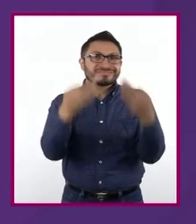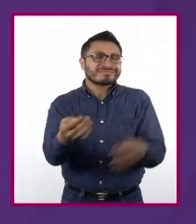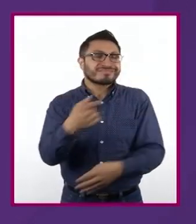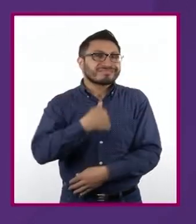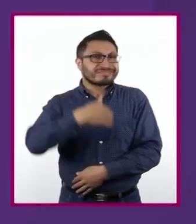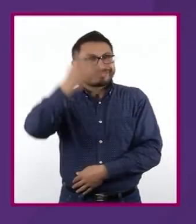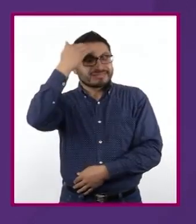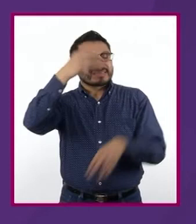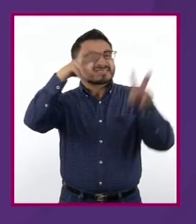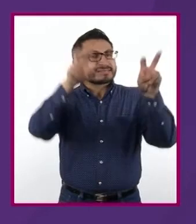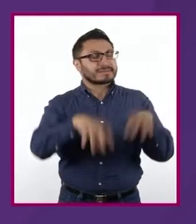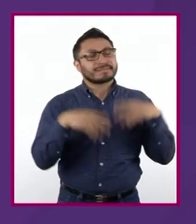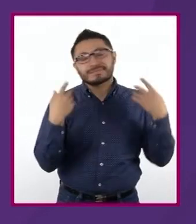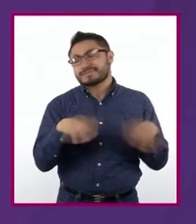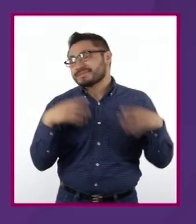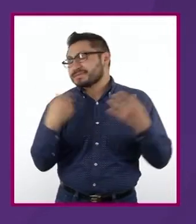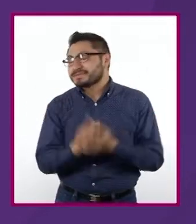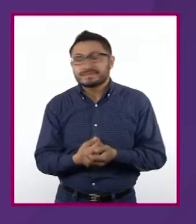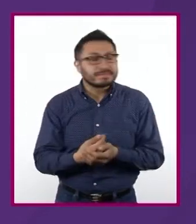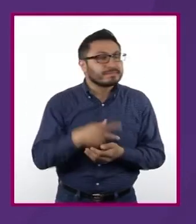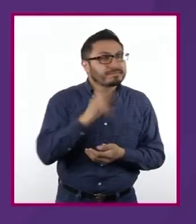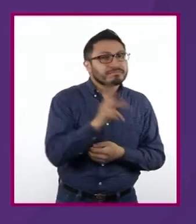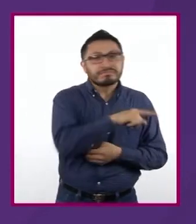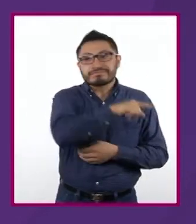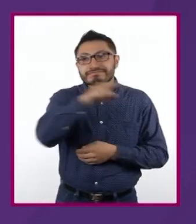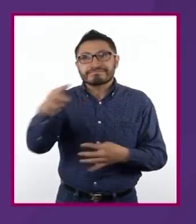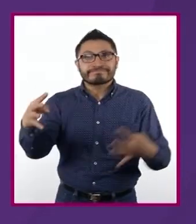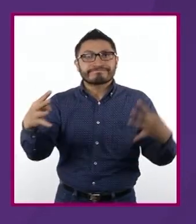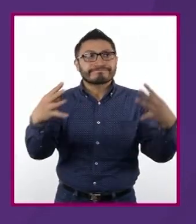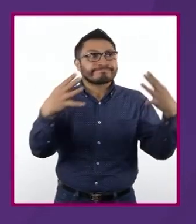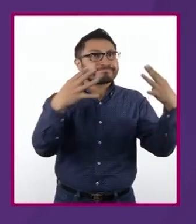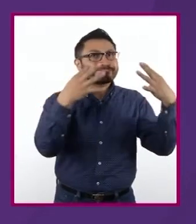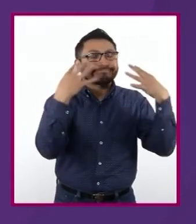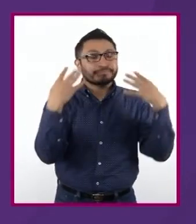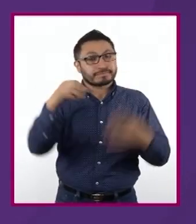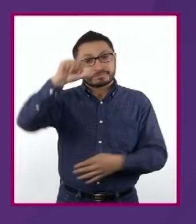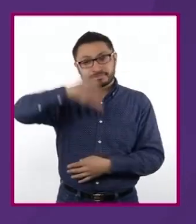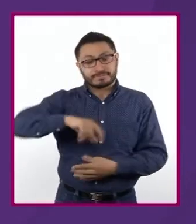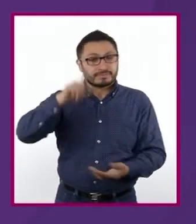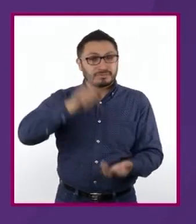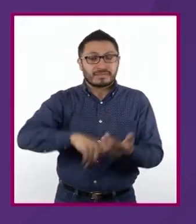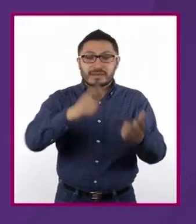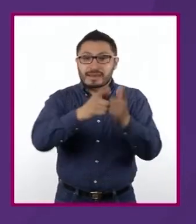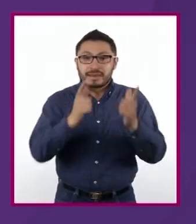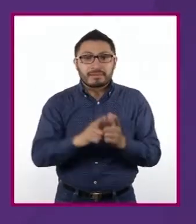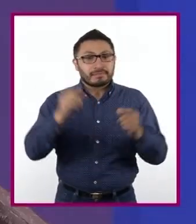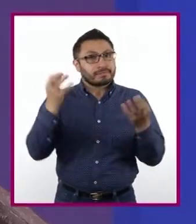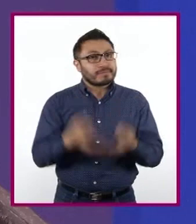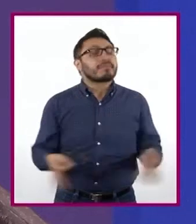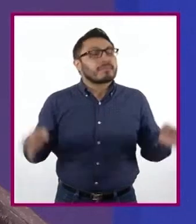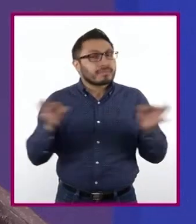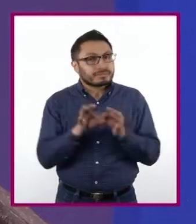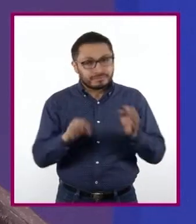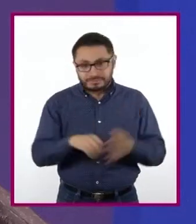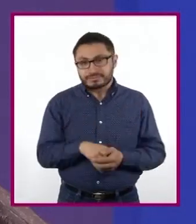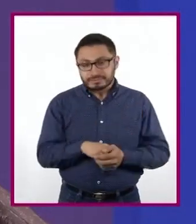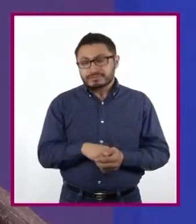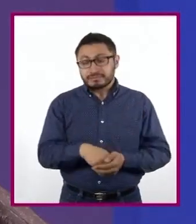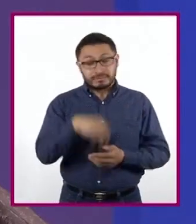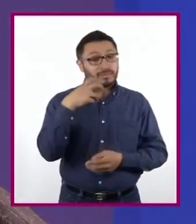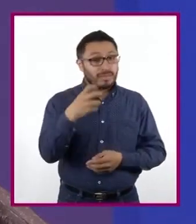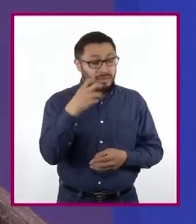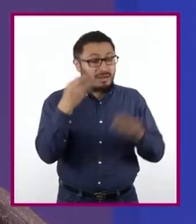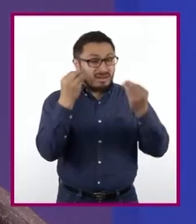en algún tema, sino de ser el foco de atención de quienes hoy forman su grupo más importante. Por tanto,